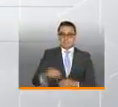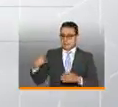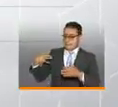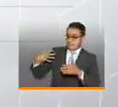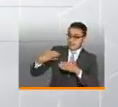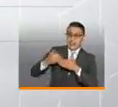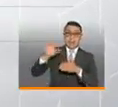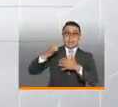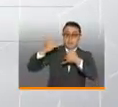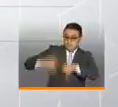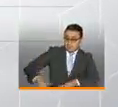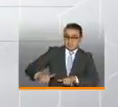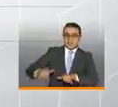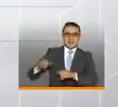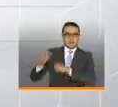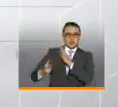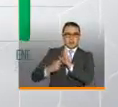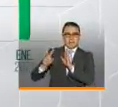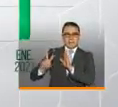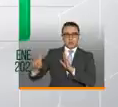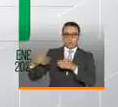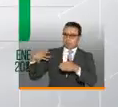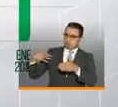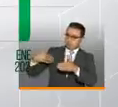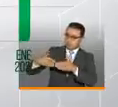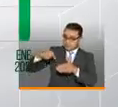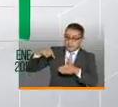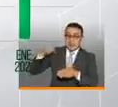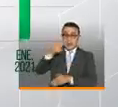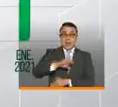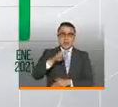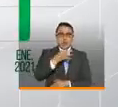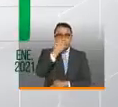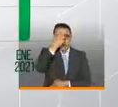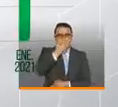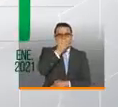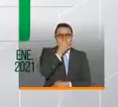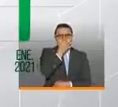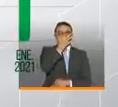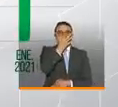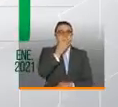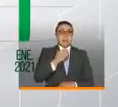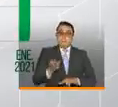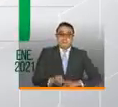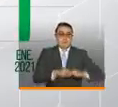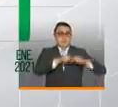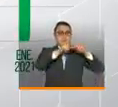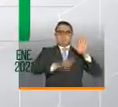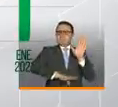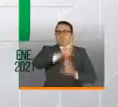terminar, del año 2021, registra el mayor número de pruebas día promedio,